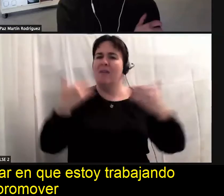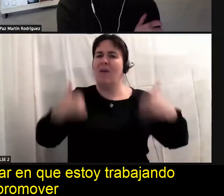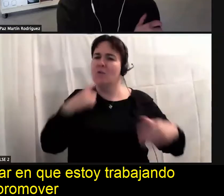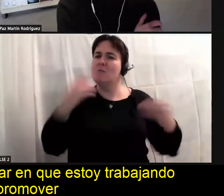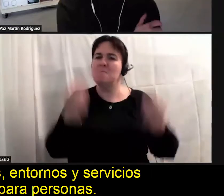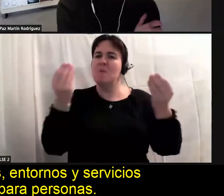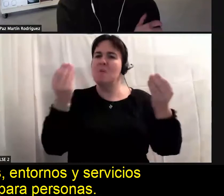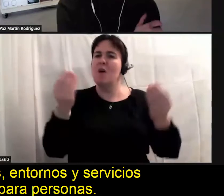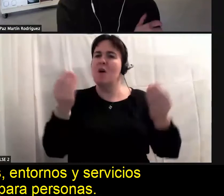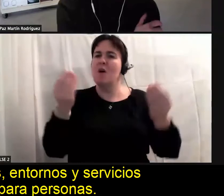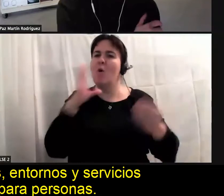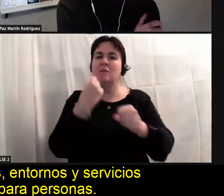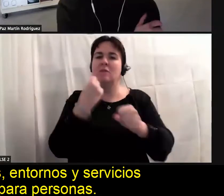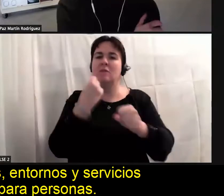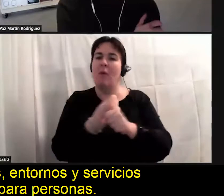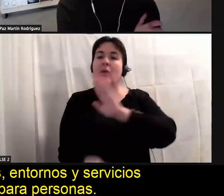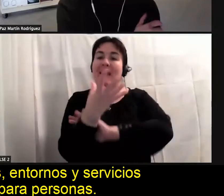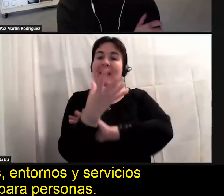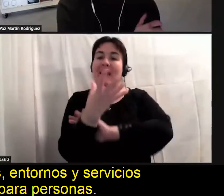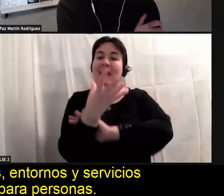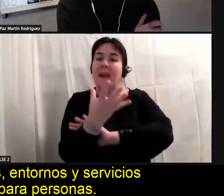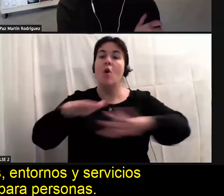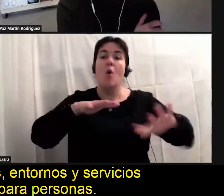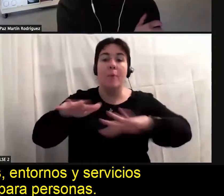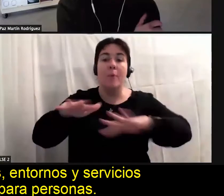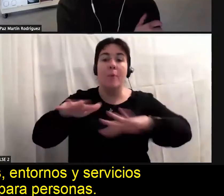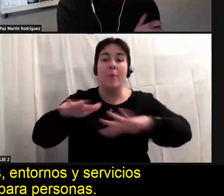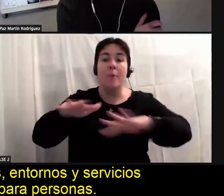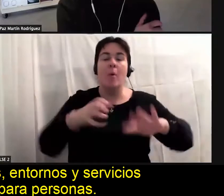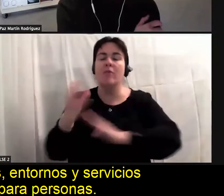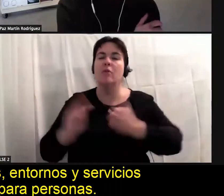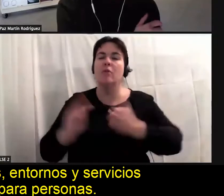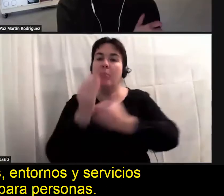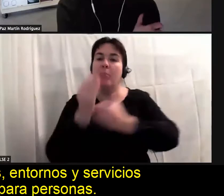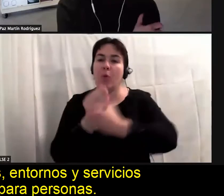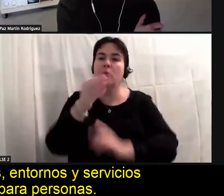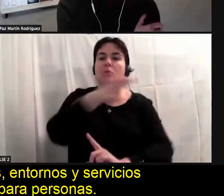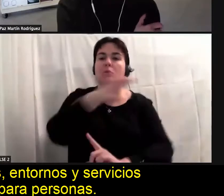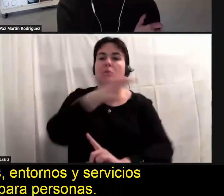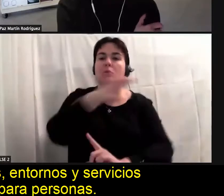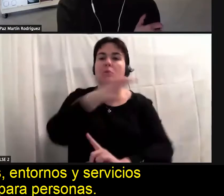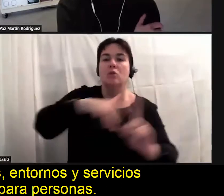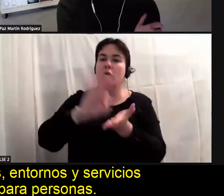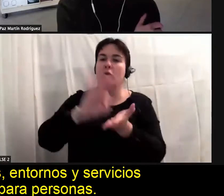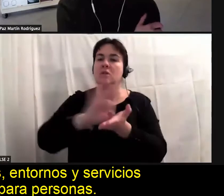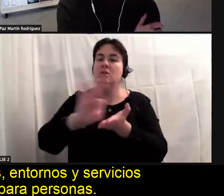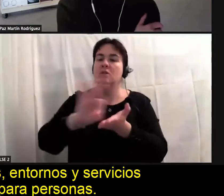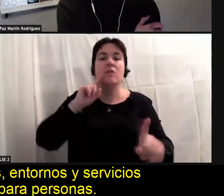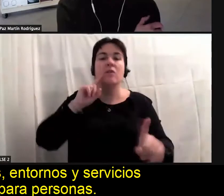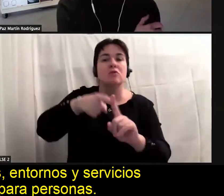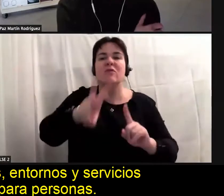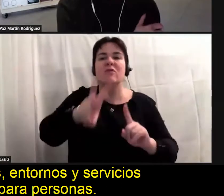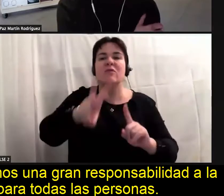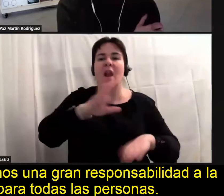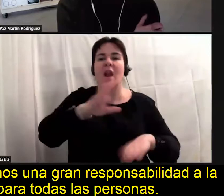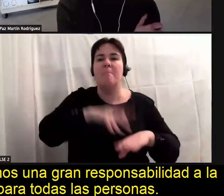en promover la creación de productos, entornos y servicios que van a servir para personas, ¿no? Y en el caso de los